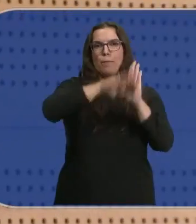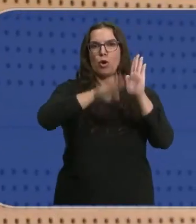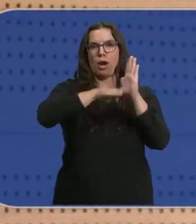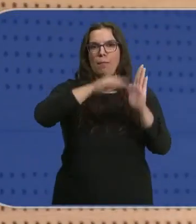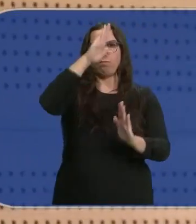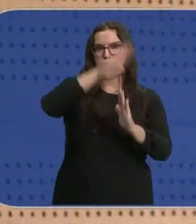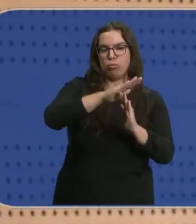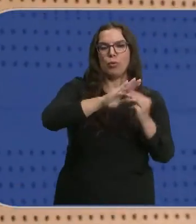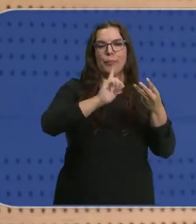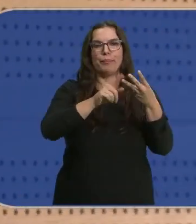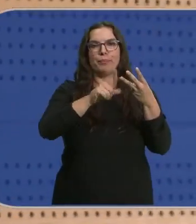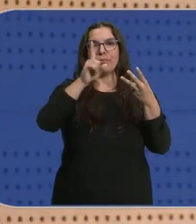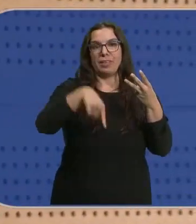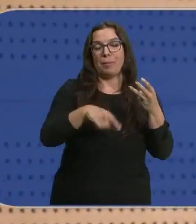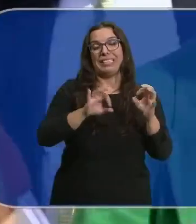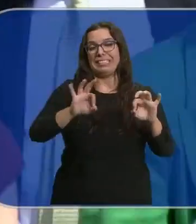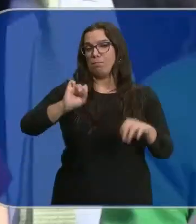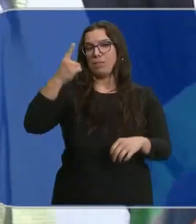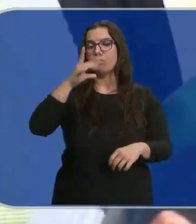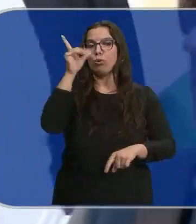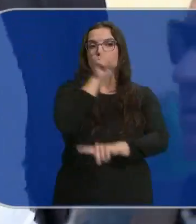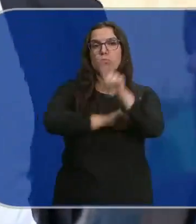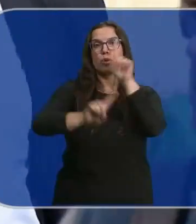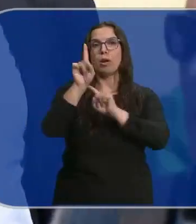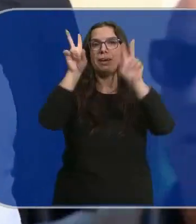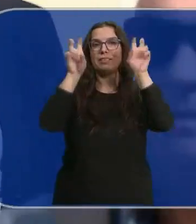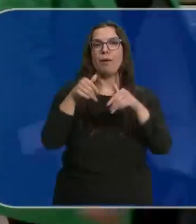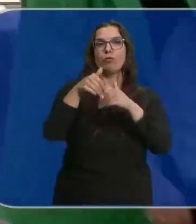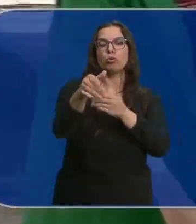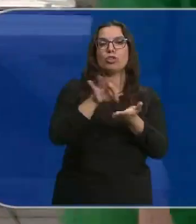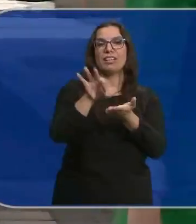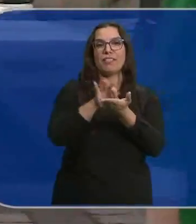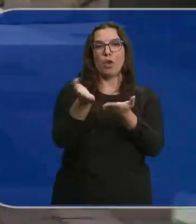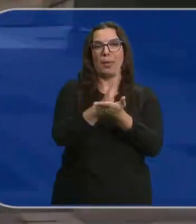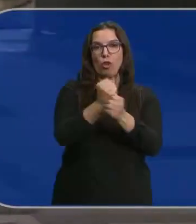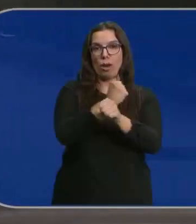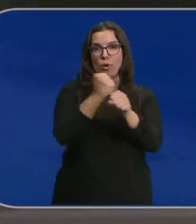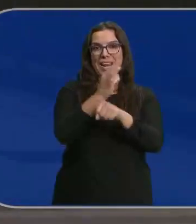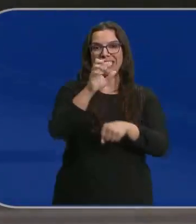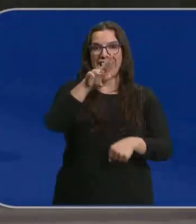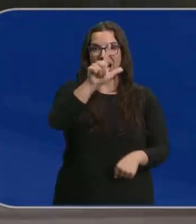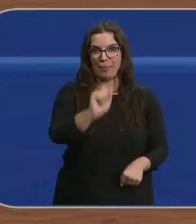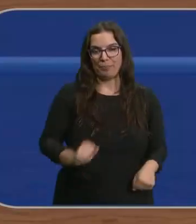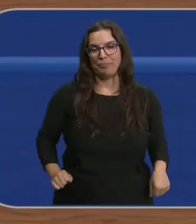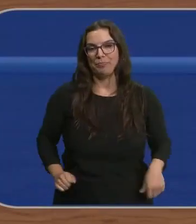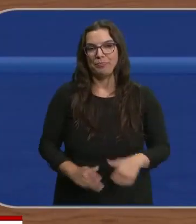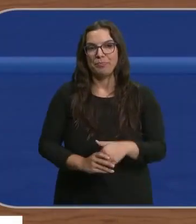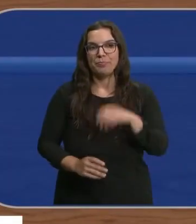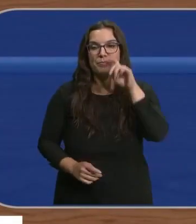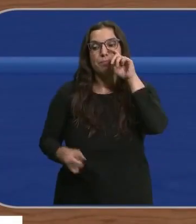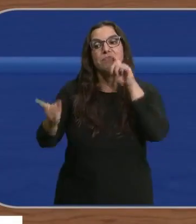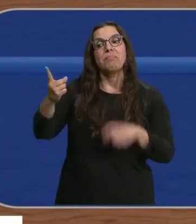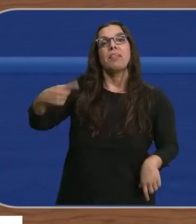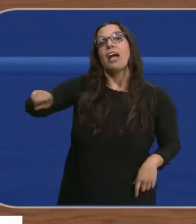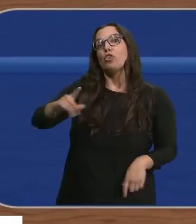manos de sindicatos y patronal, como especialmente por la polémica en torno al futuro del servicio de mediación laboral del SERLA. Están más por la